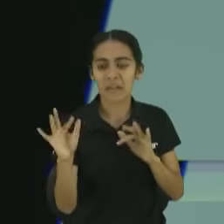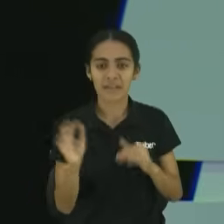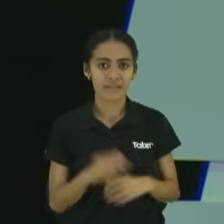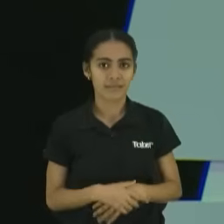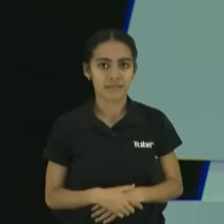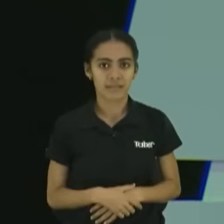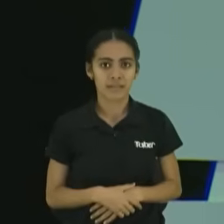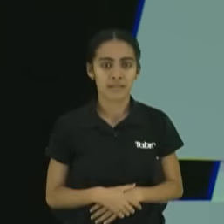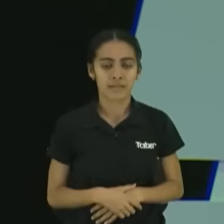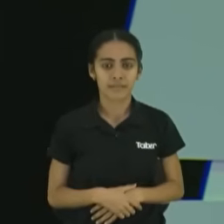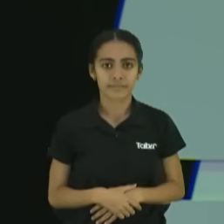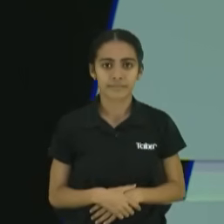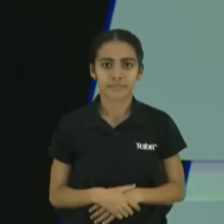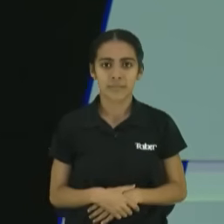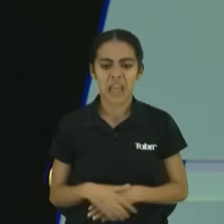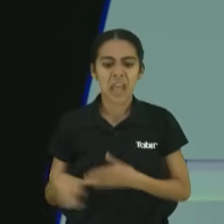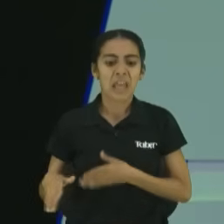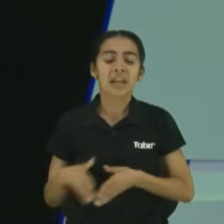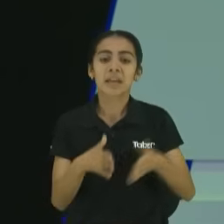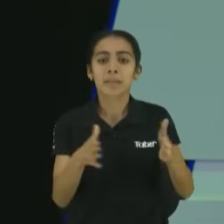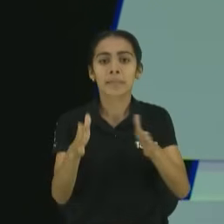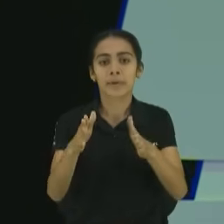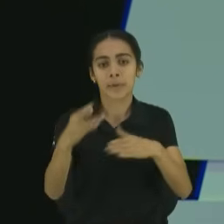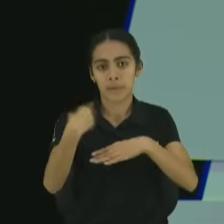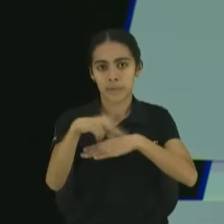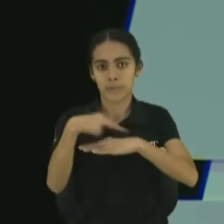Road to Romans, o el camino a los romanos.